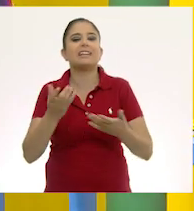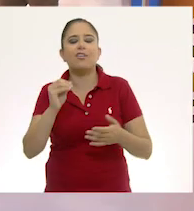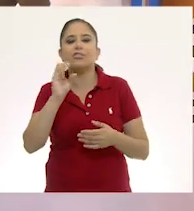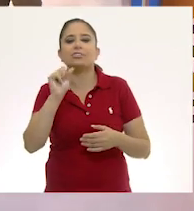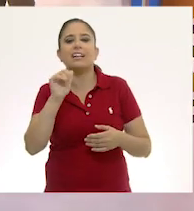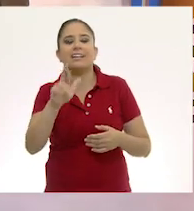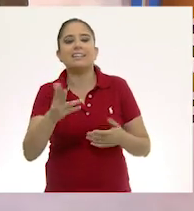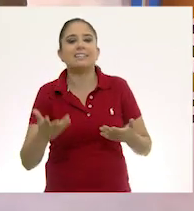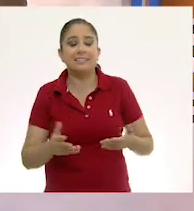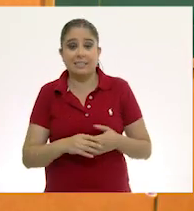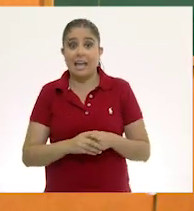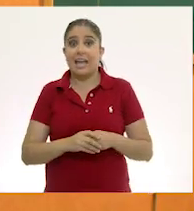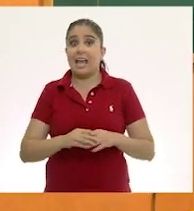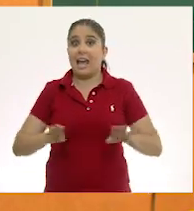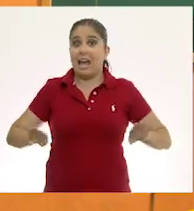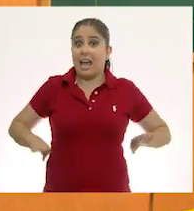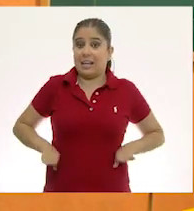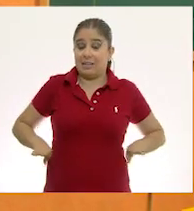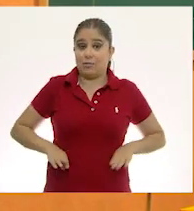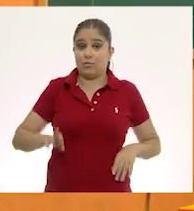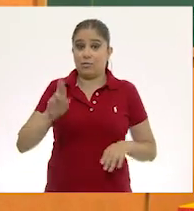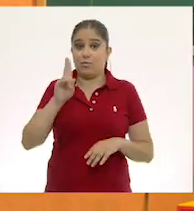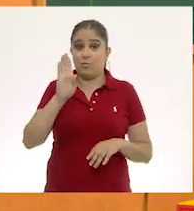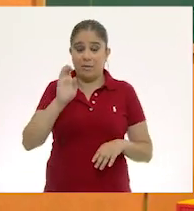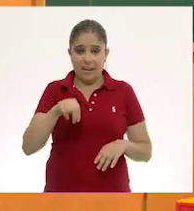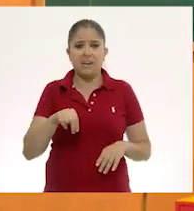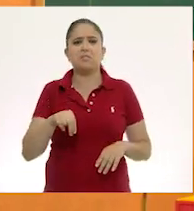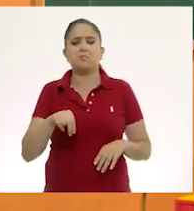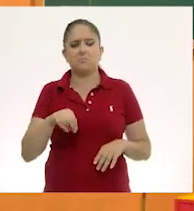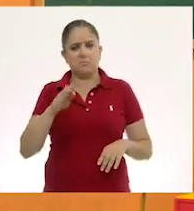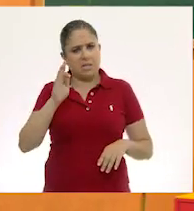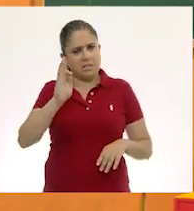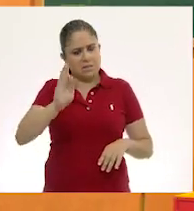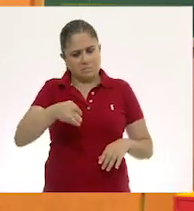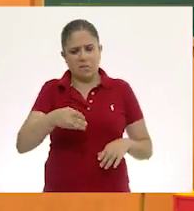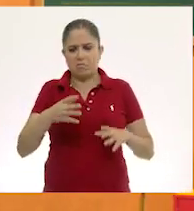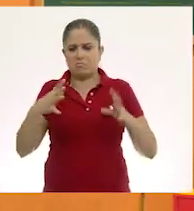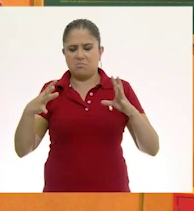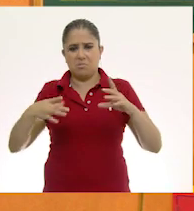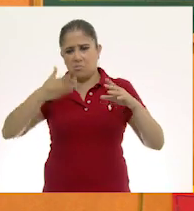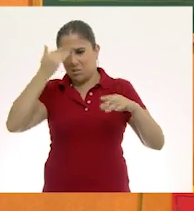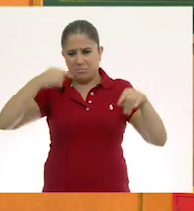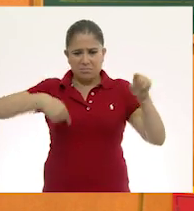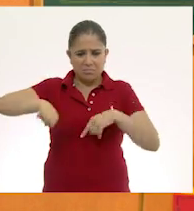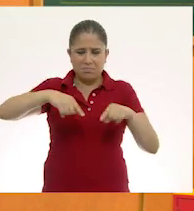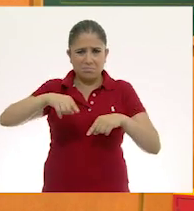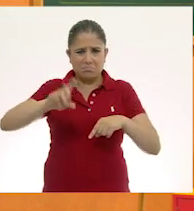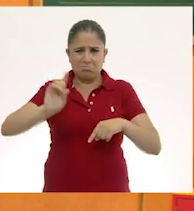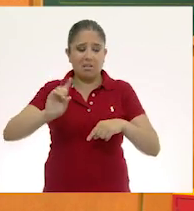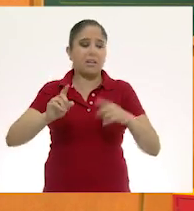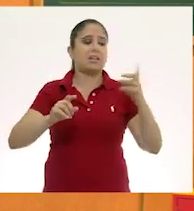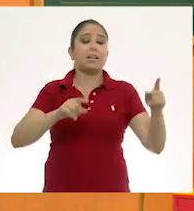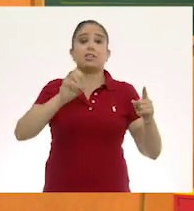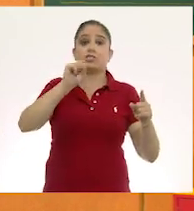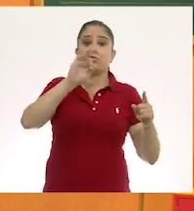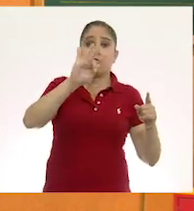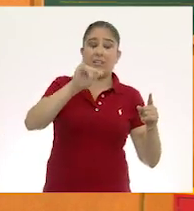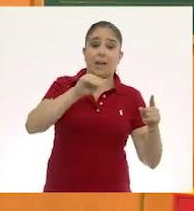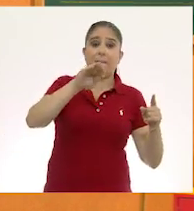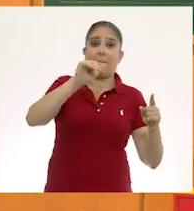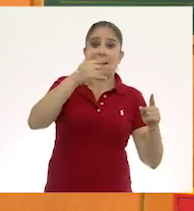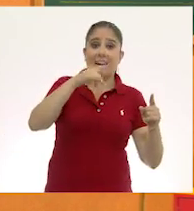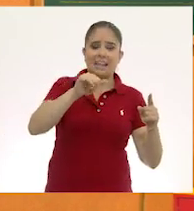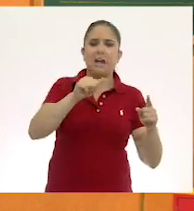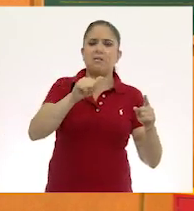Oscar? Que la actitud de Rubén fue adaptarse a la situación que tenía. Y también la de Margarita... ¿Y Sofía?